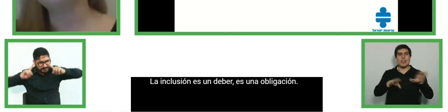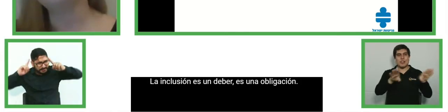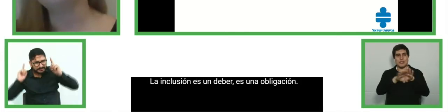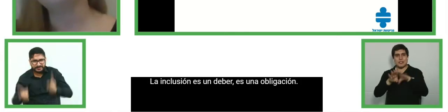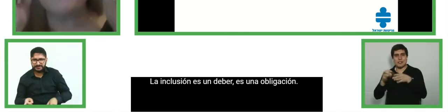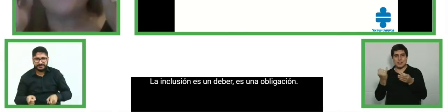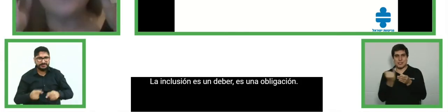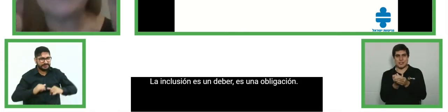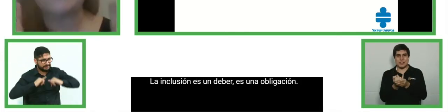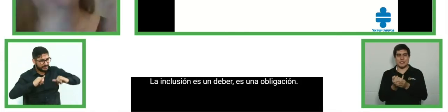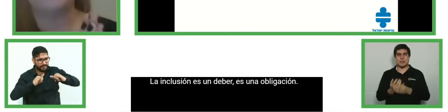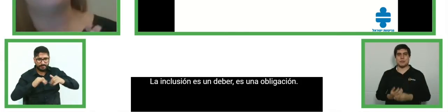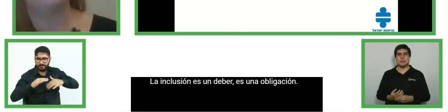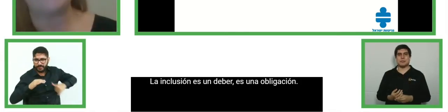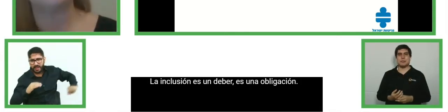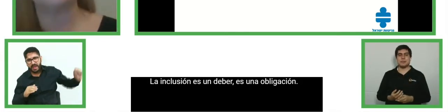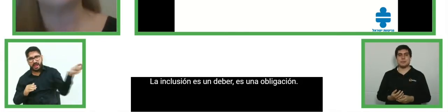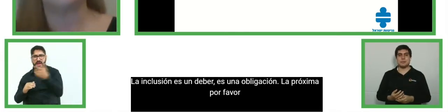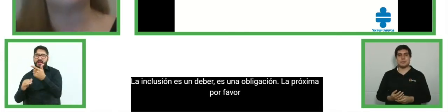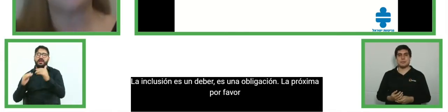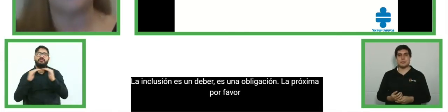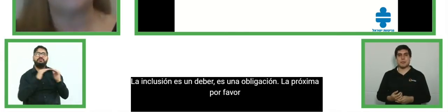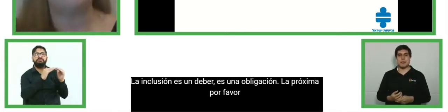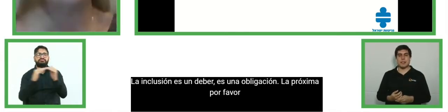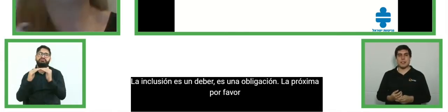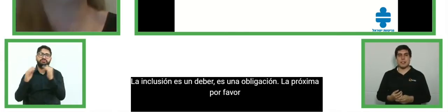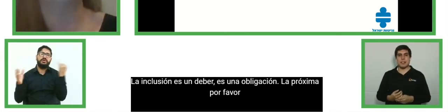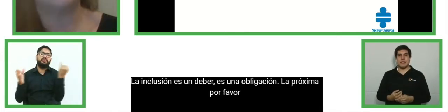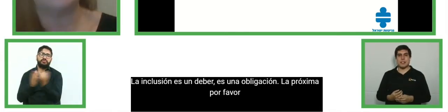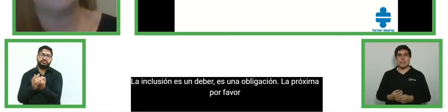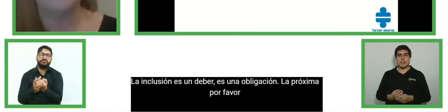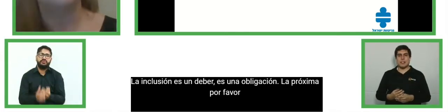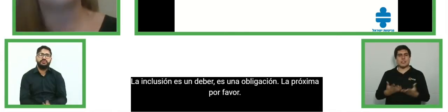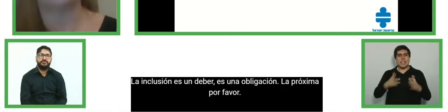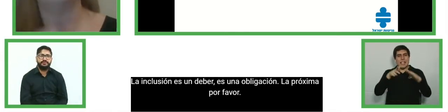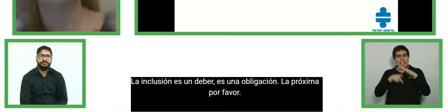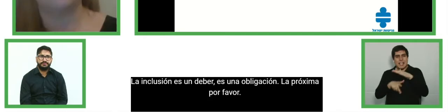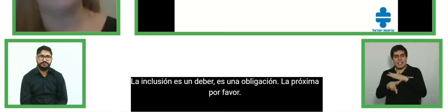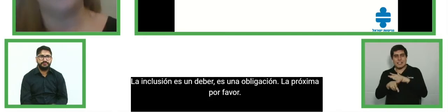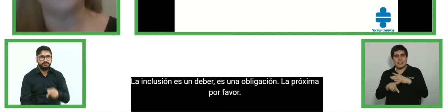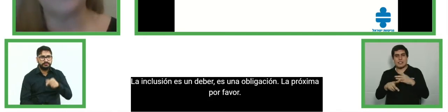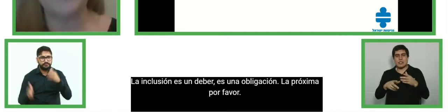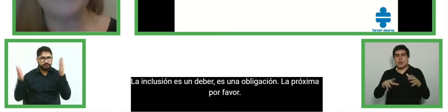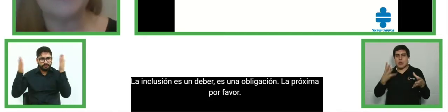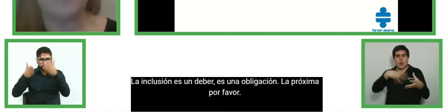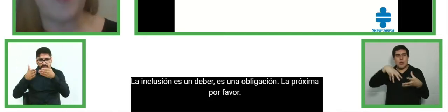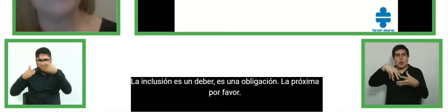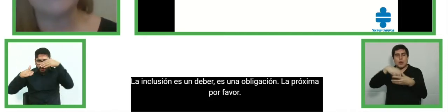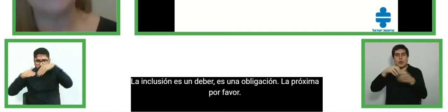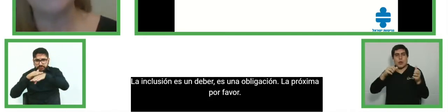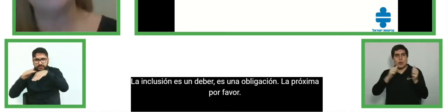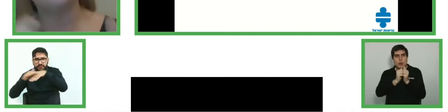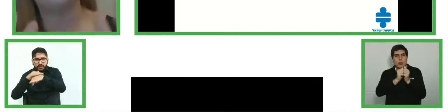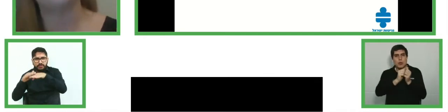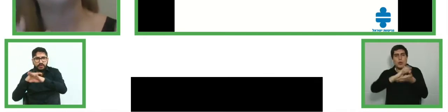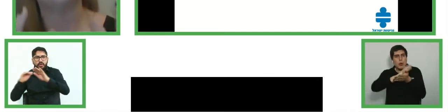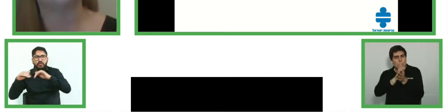Salgamos. Ya. Para lograr completa accesibilidad, cuando empezó Israel y teníamos un sistema